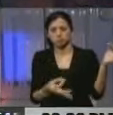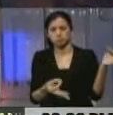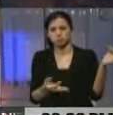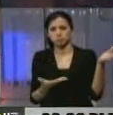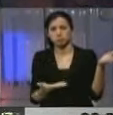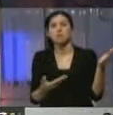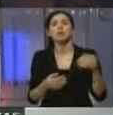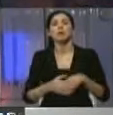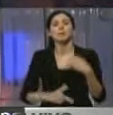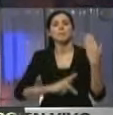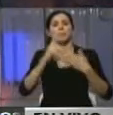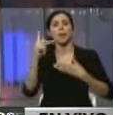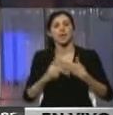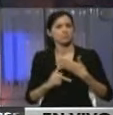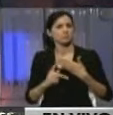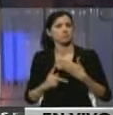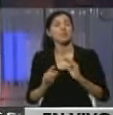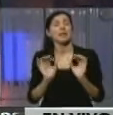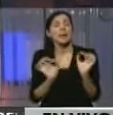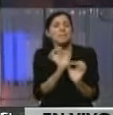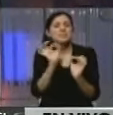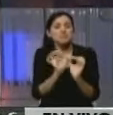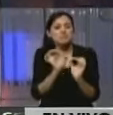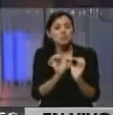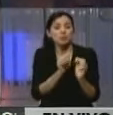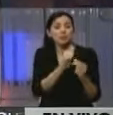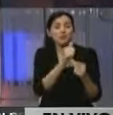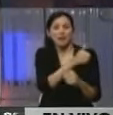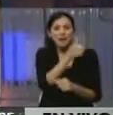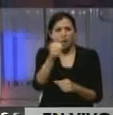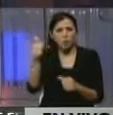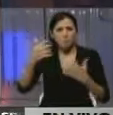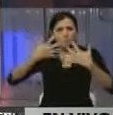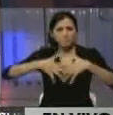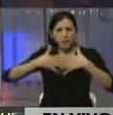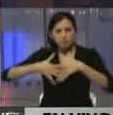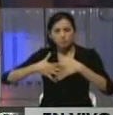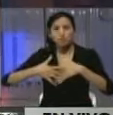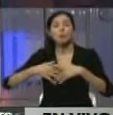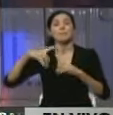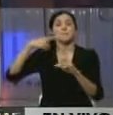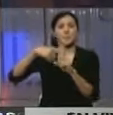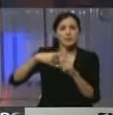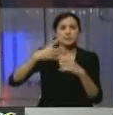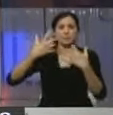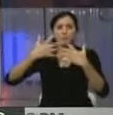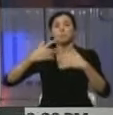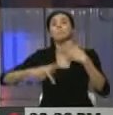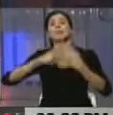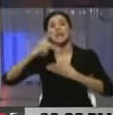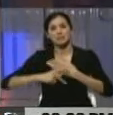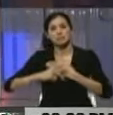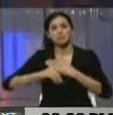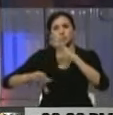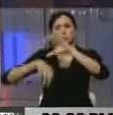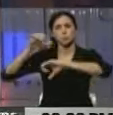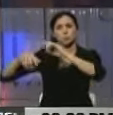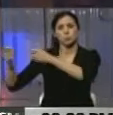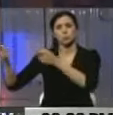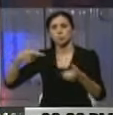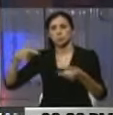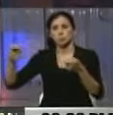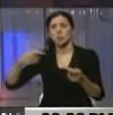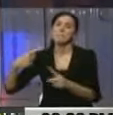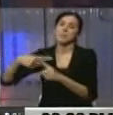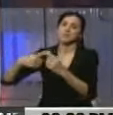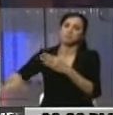con los planes específicos por planta y con los planes de importación